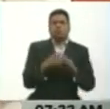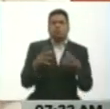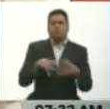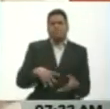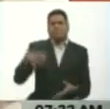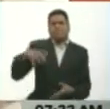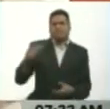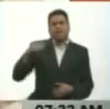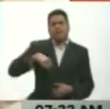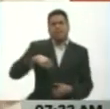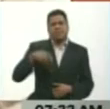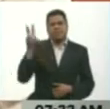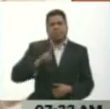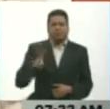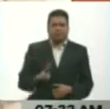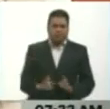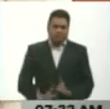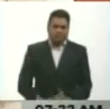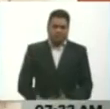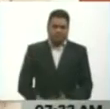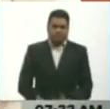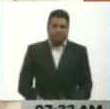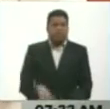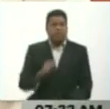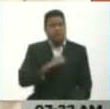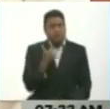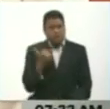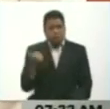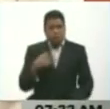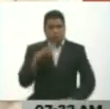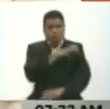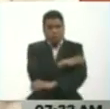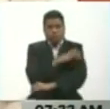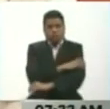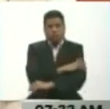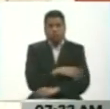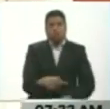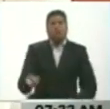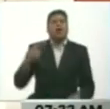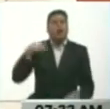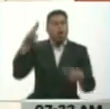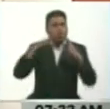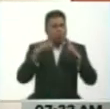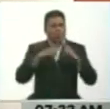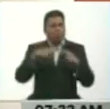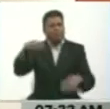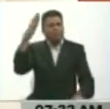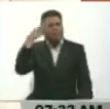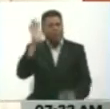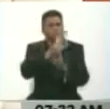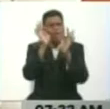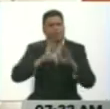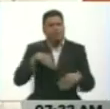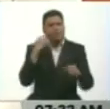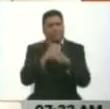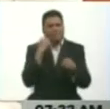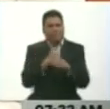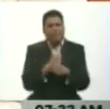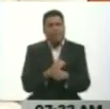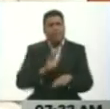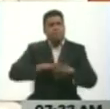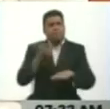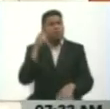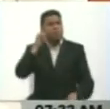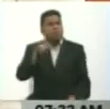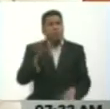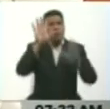está la oposición. Nosotros ya conocemos esa manera de actuar, ese modus operandi, porque lo vimos el 11